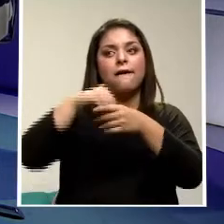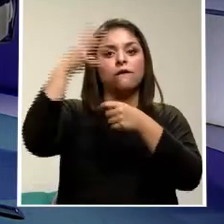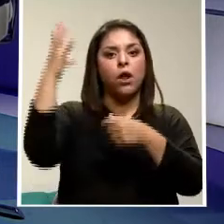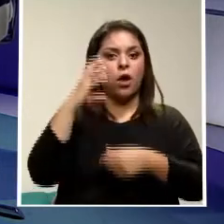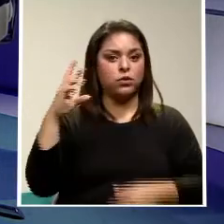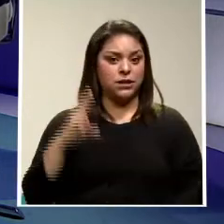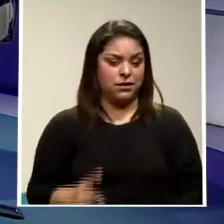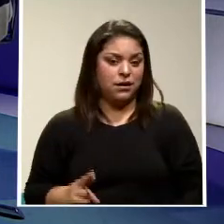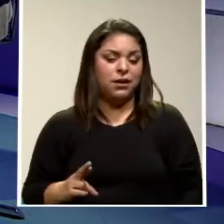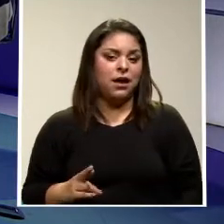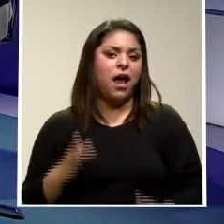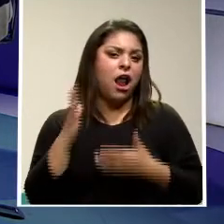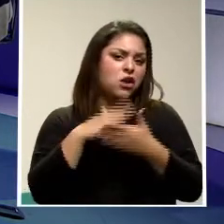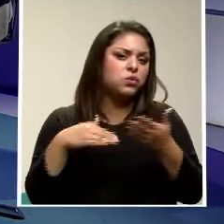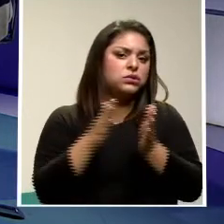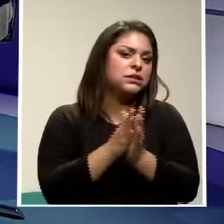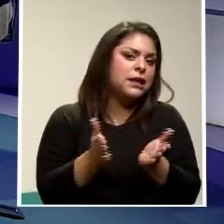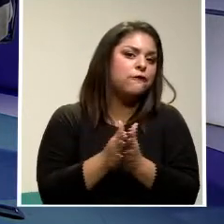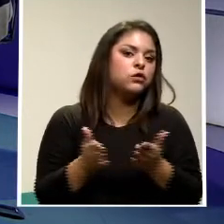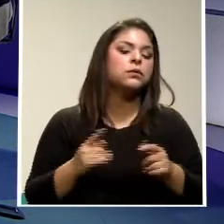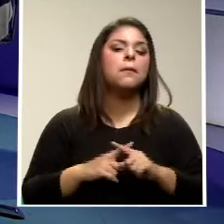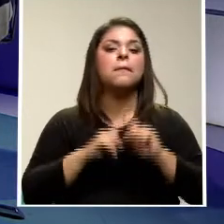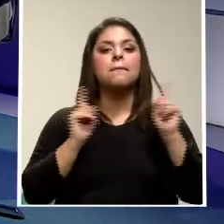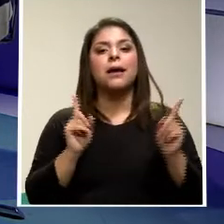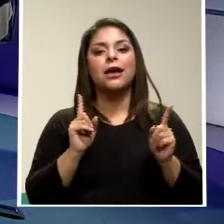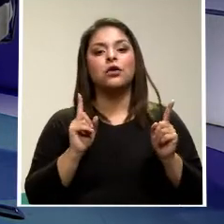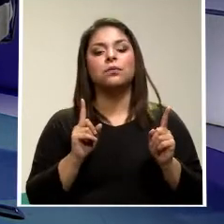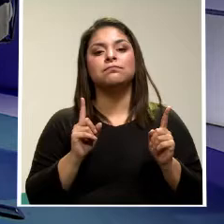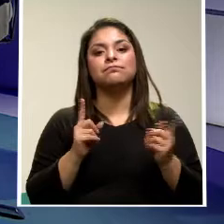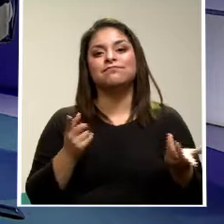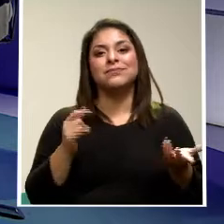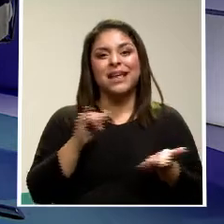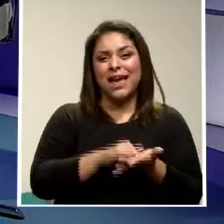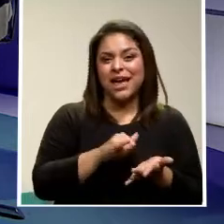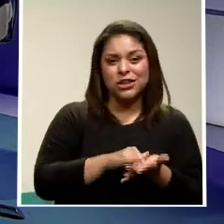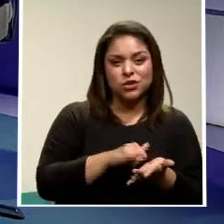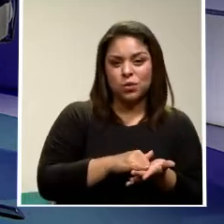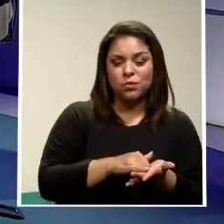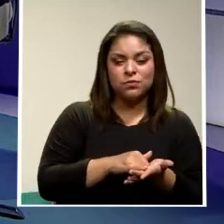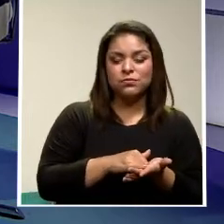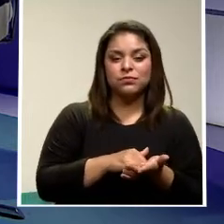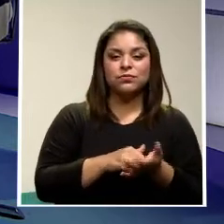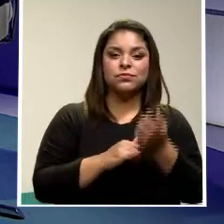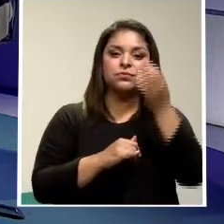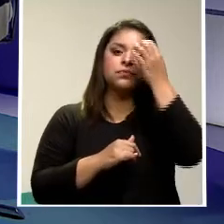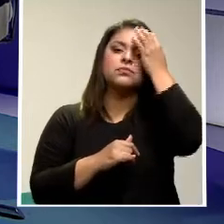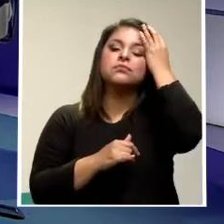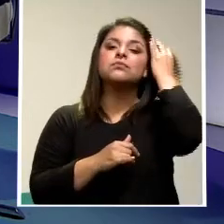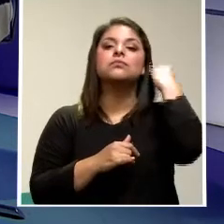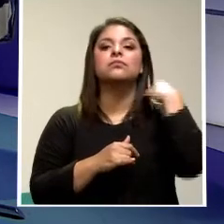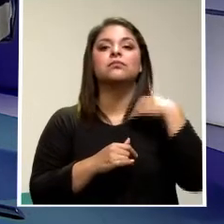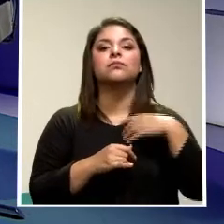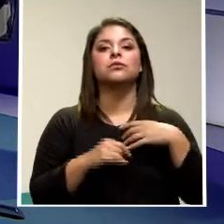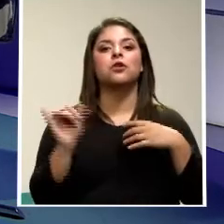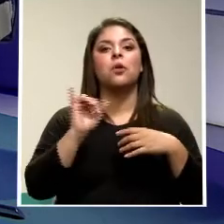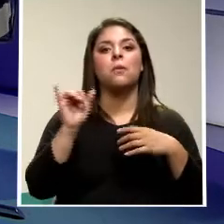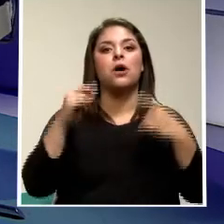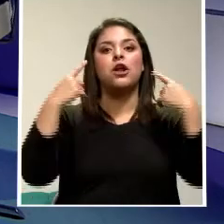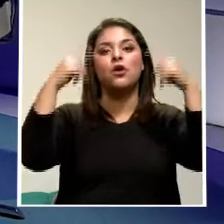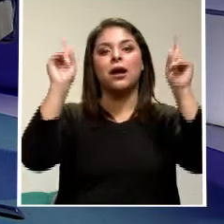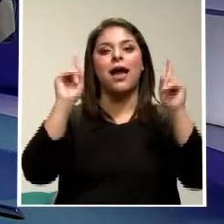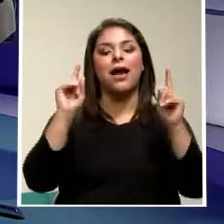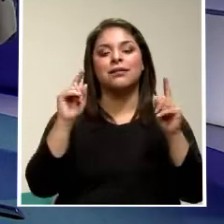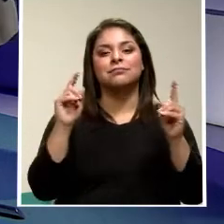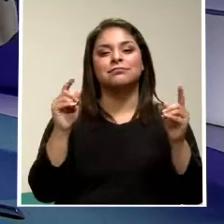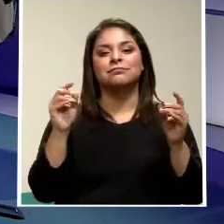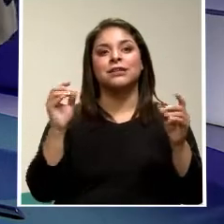Rica algunos cuantos libros, pero de ahí a tener al bestseller, la visibilidad con